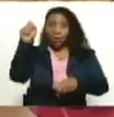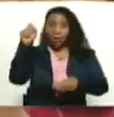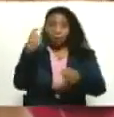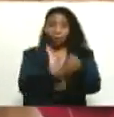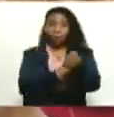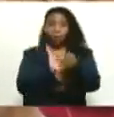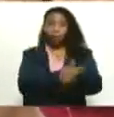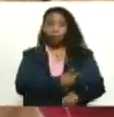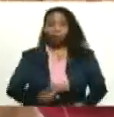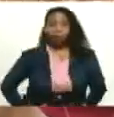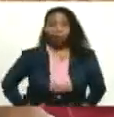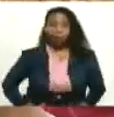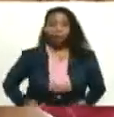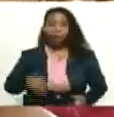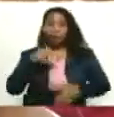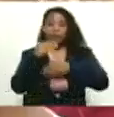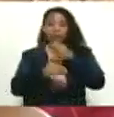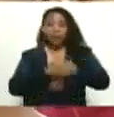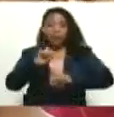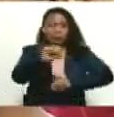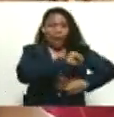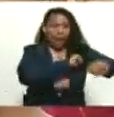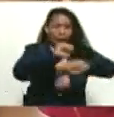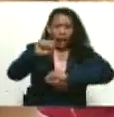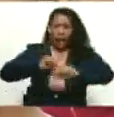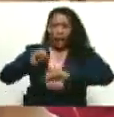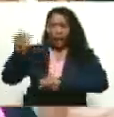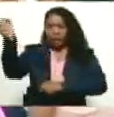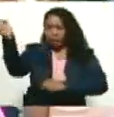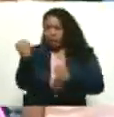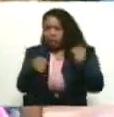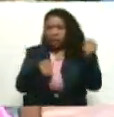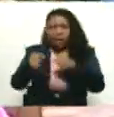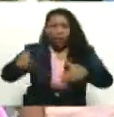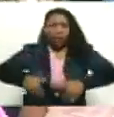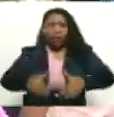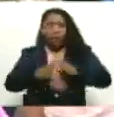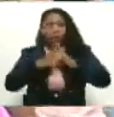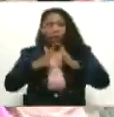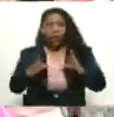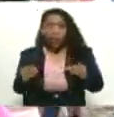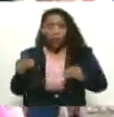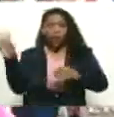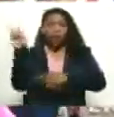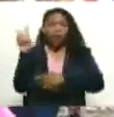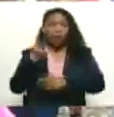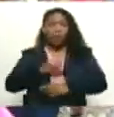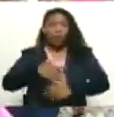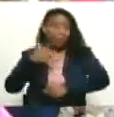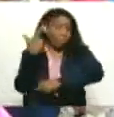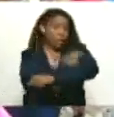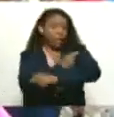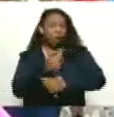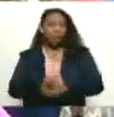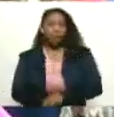presidente, hizo de todo y trajo vacunas para que nos vacunáramos todos los venezolanos, chavistas o no,